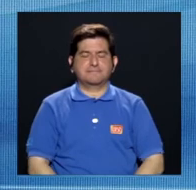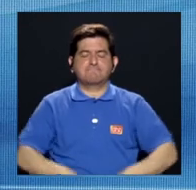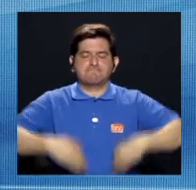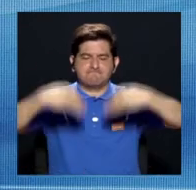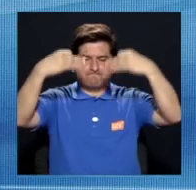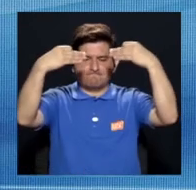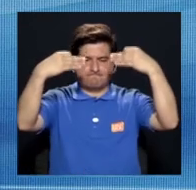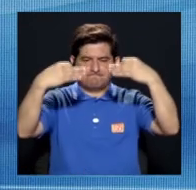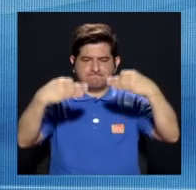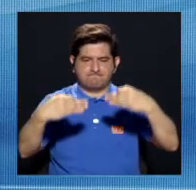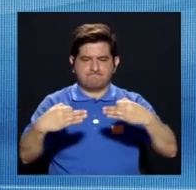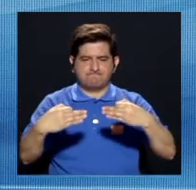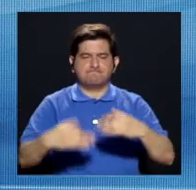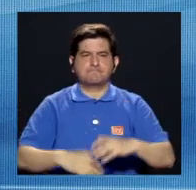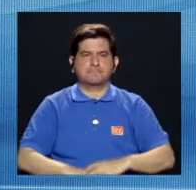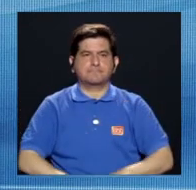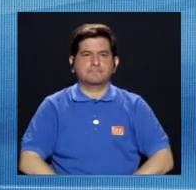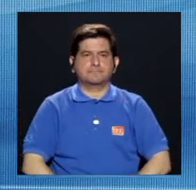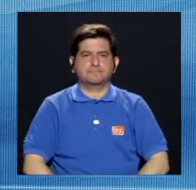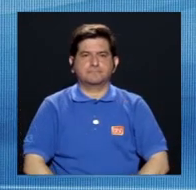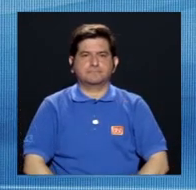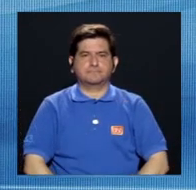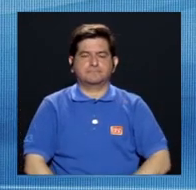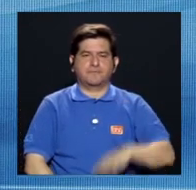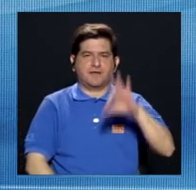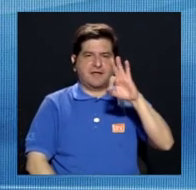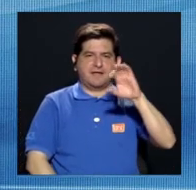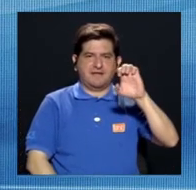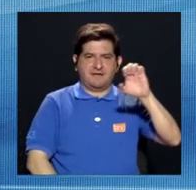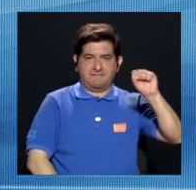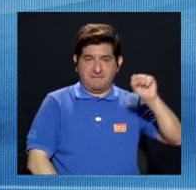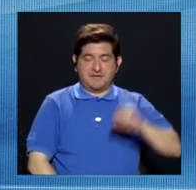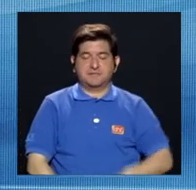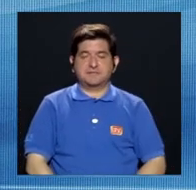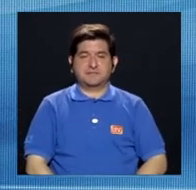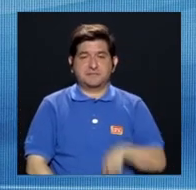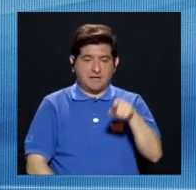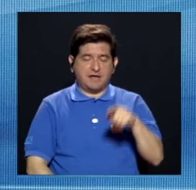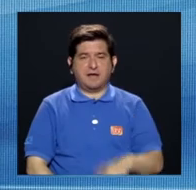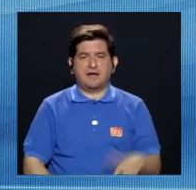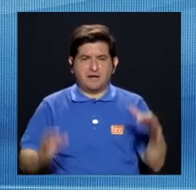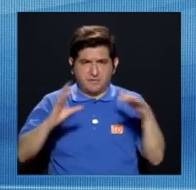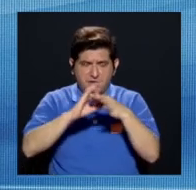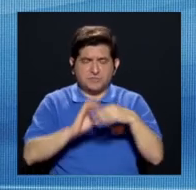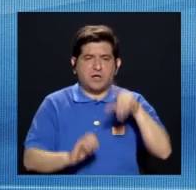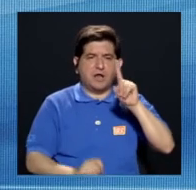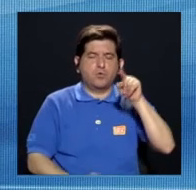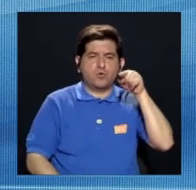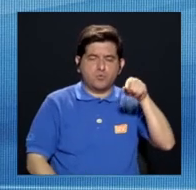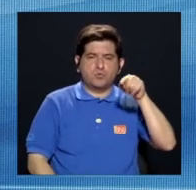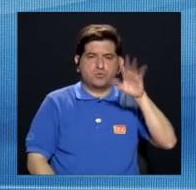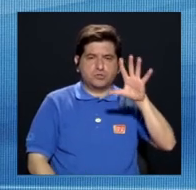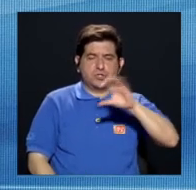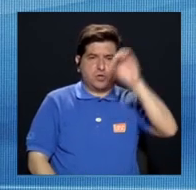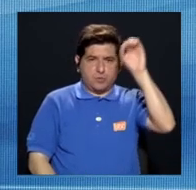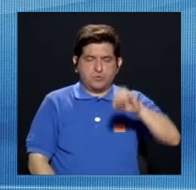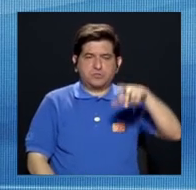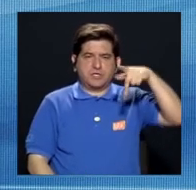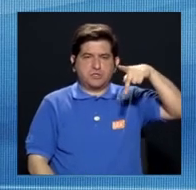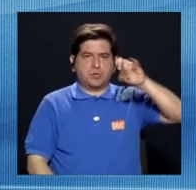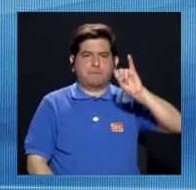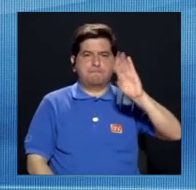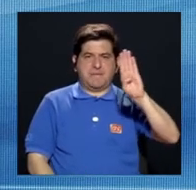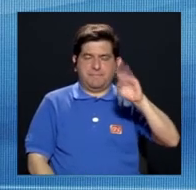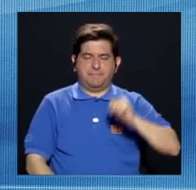el acuerdo de que el FES debía corresponder al 1,5% del